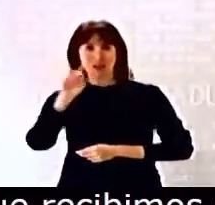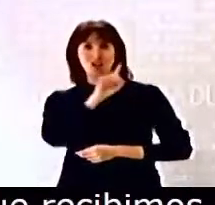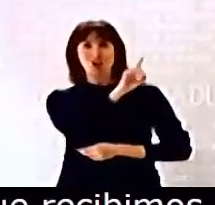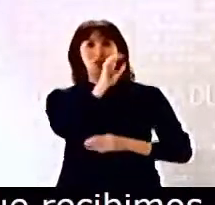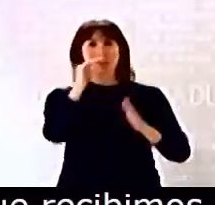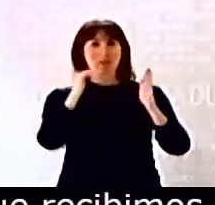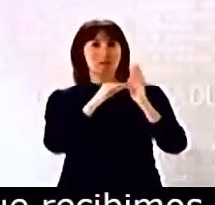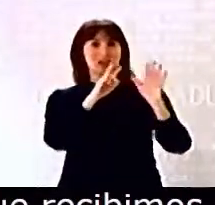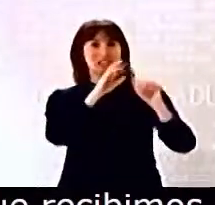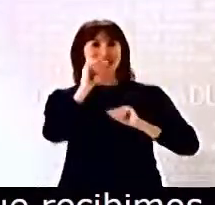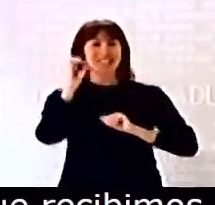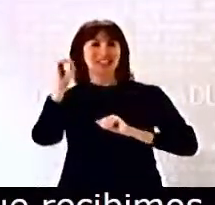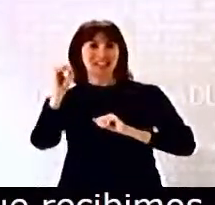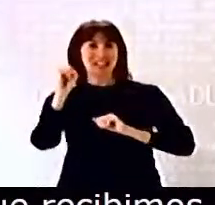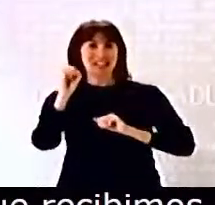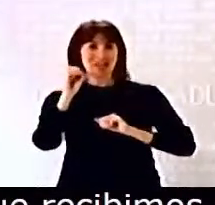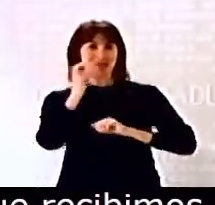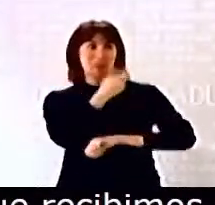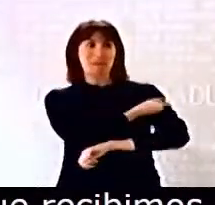11.700 dosis,